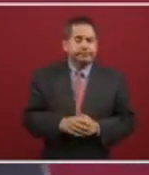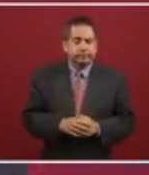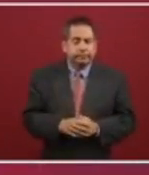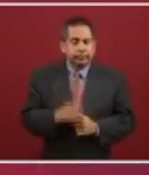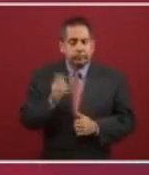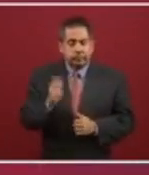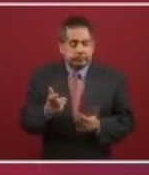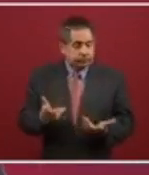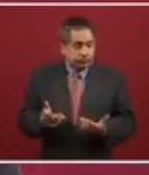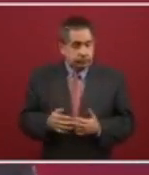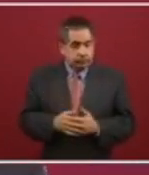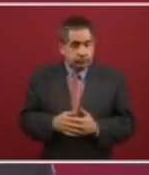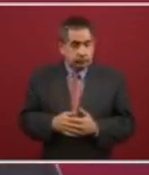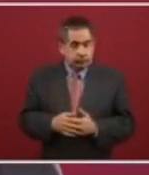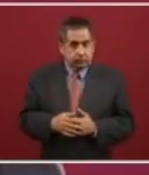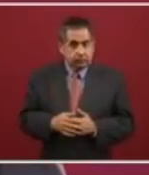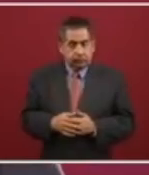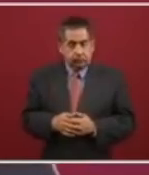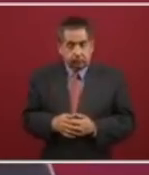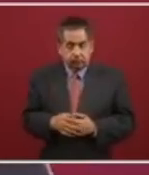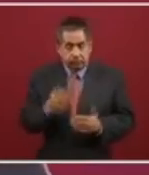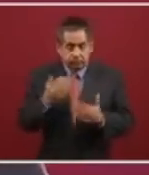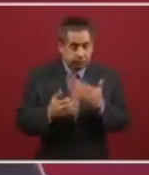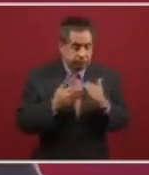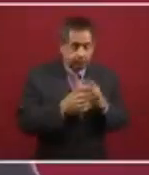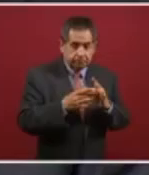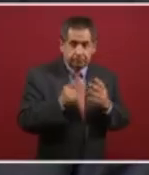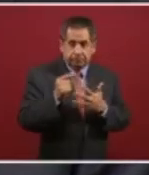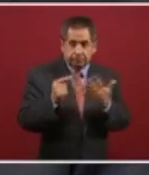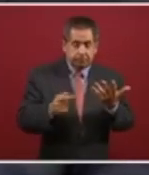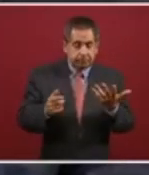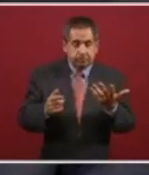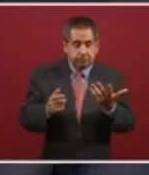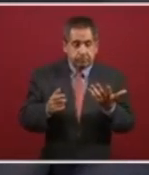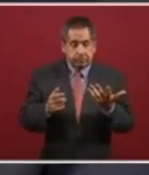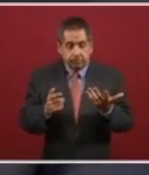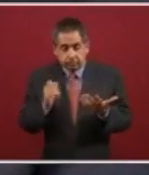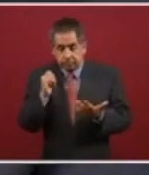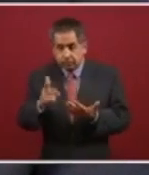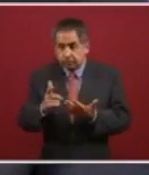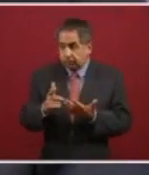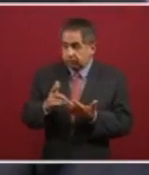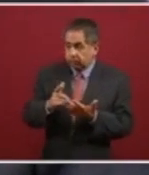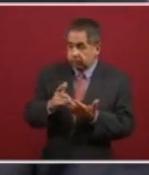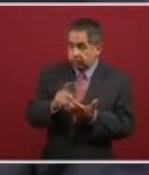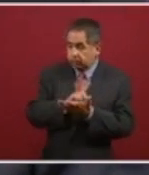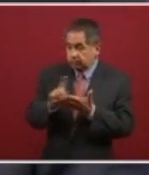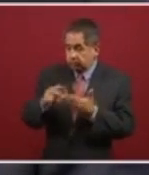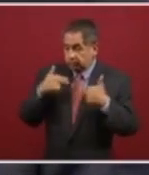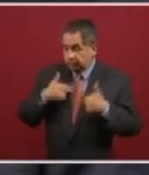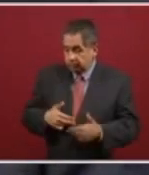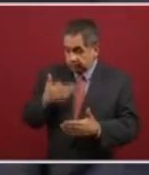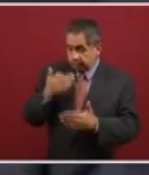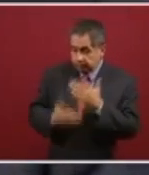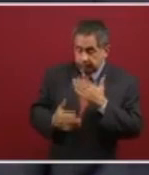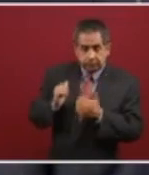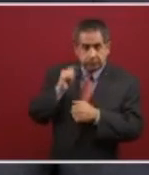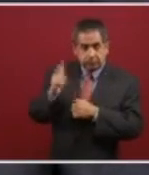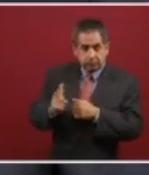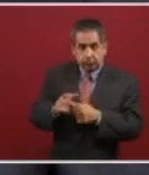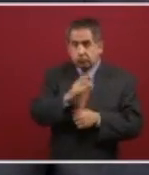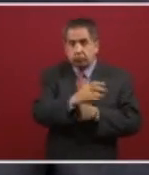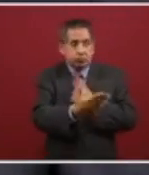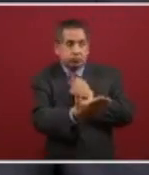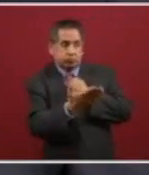es que si hay pendientes en el cumplimiento de recomendaciones